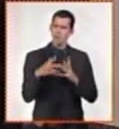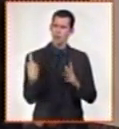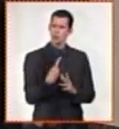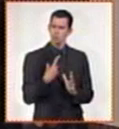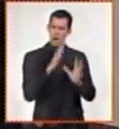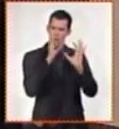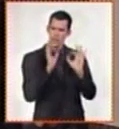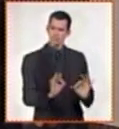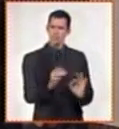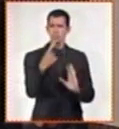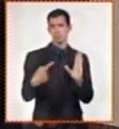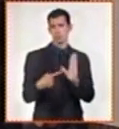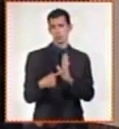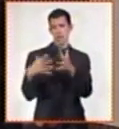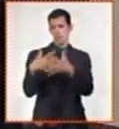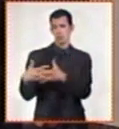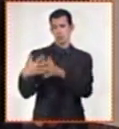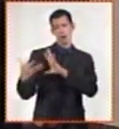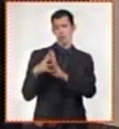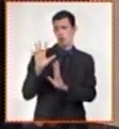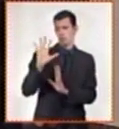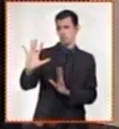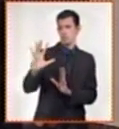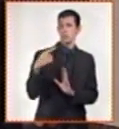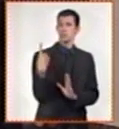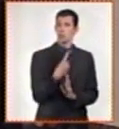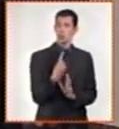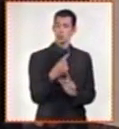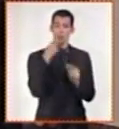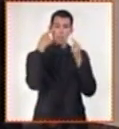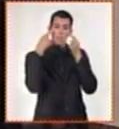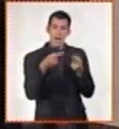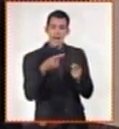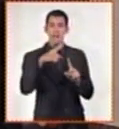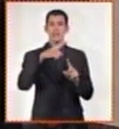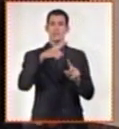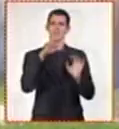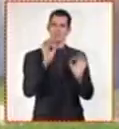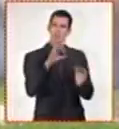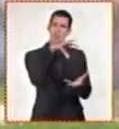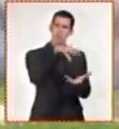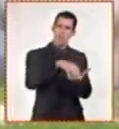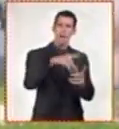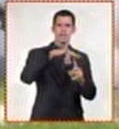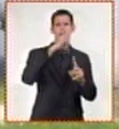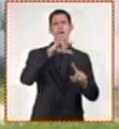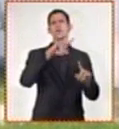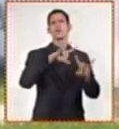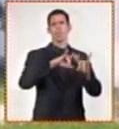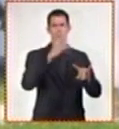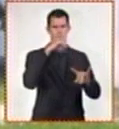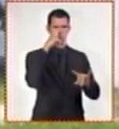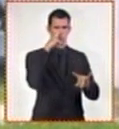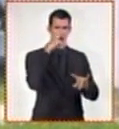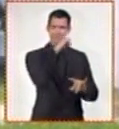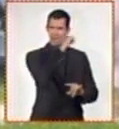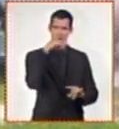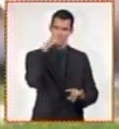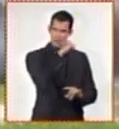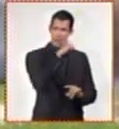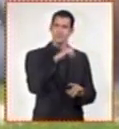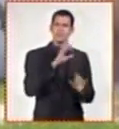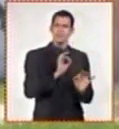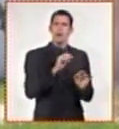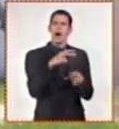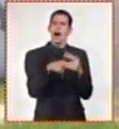Las contramedidas incluyen la realización de ejercicios militares en las aguas cercanas a Taiwán, la imposición de sanciones a Nancy Pelosi y